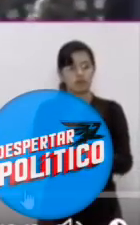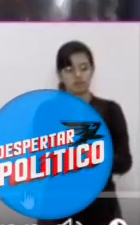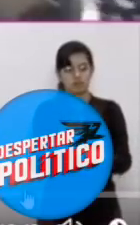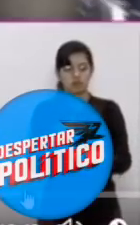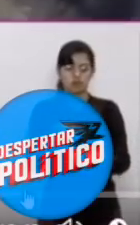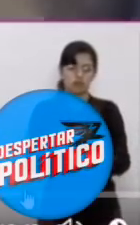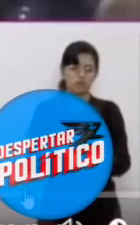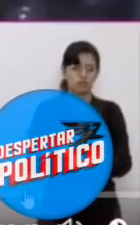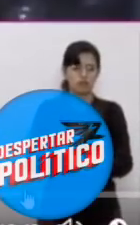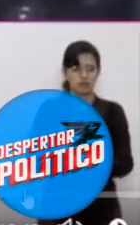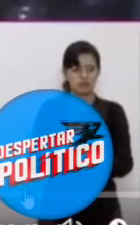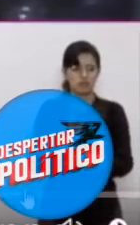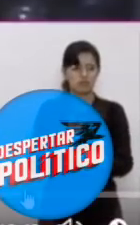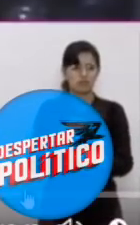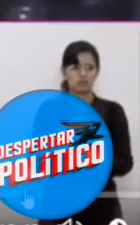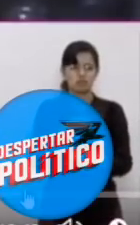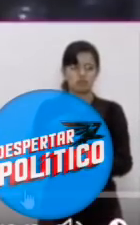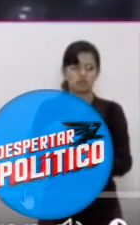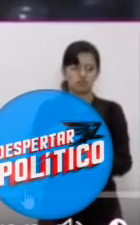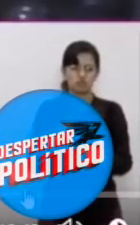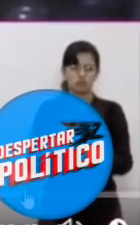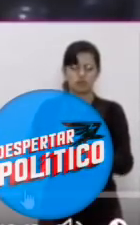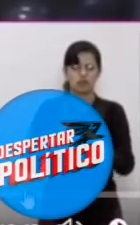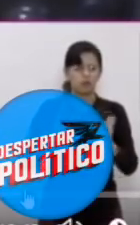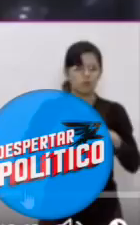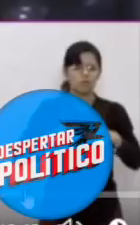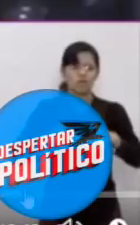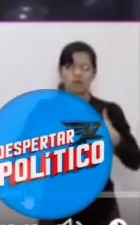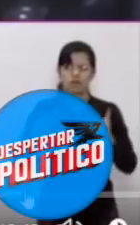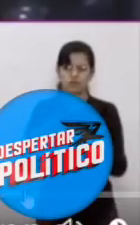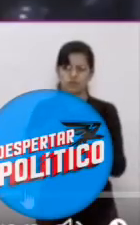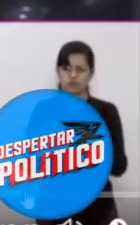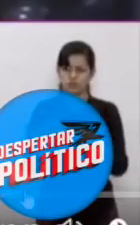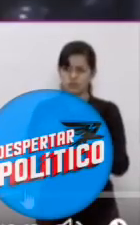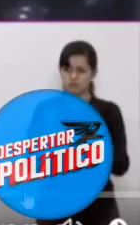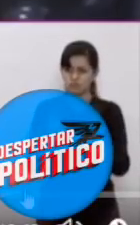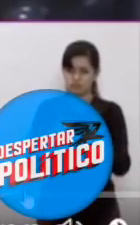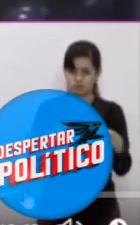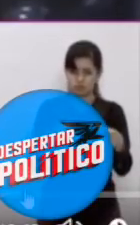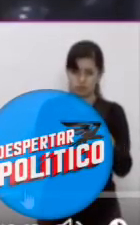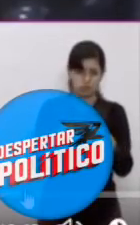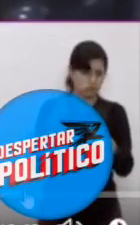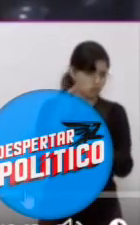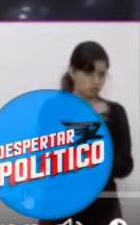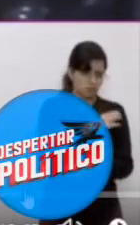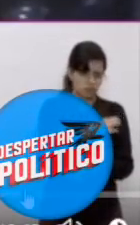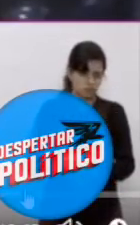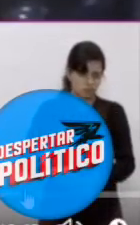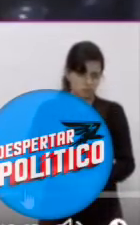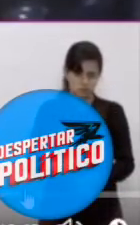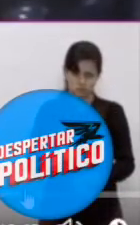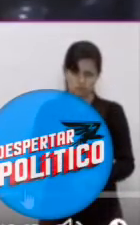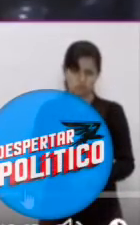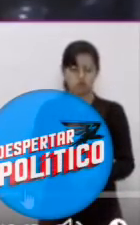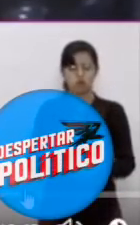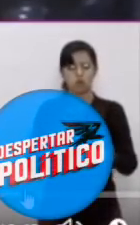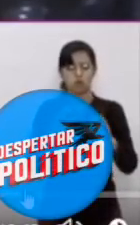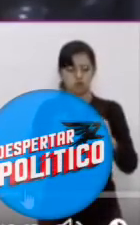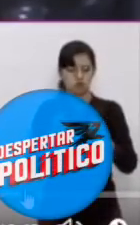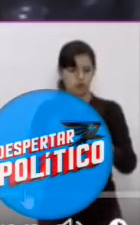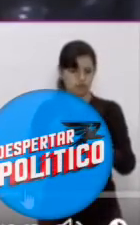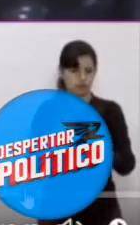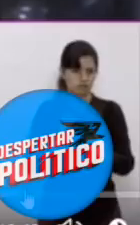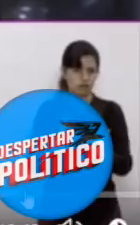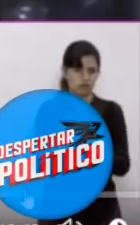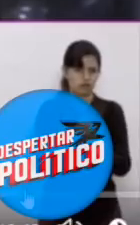parece que cada vez estamos dando un cheque en blanco cuando damos un registro una candidatura cuando incluso entregando una elección no se accede un